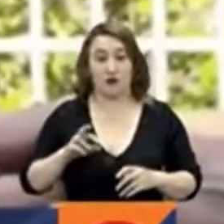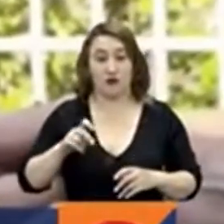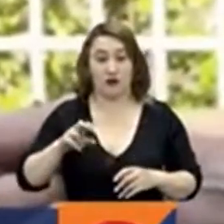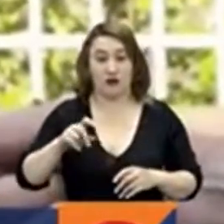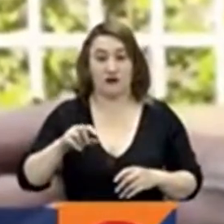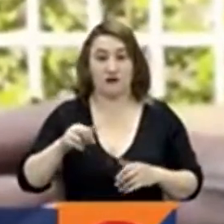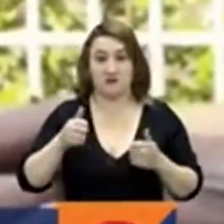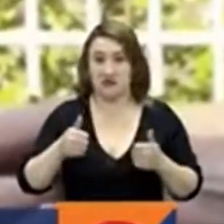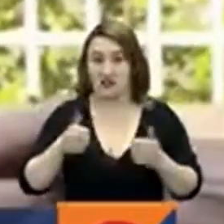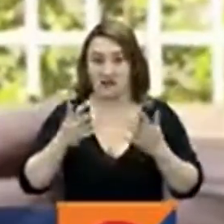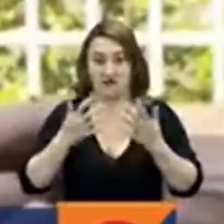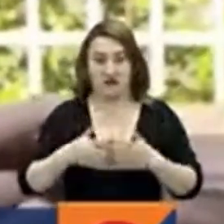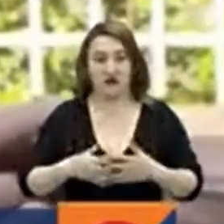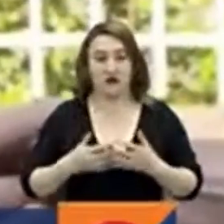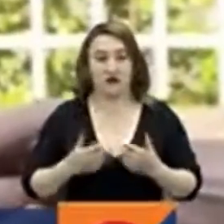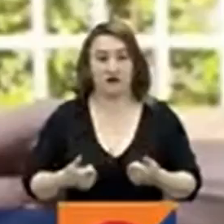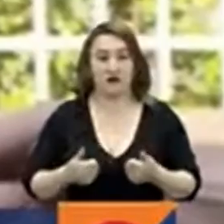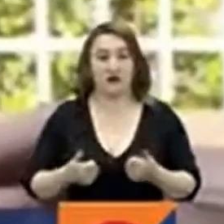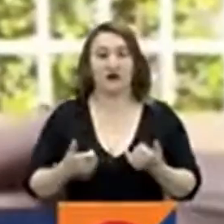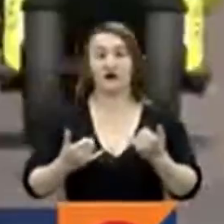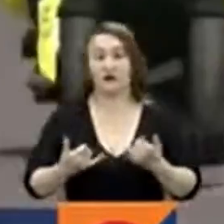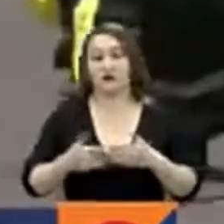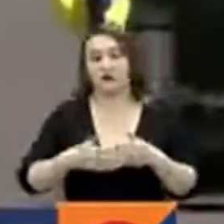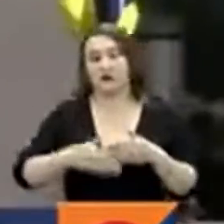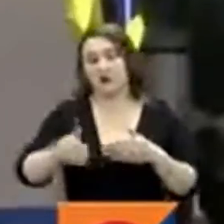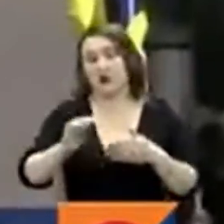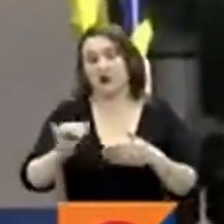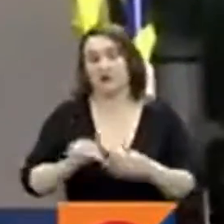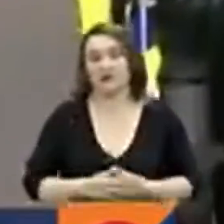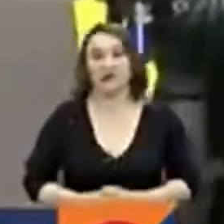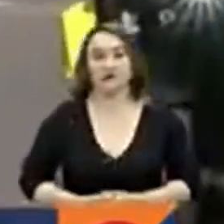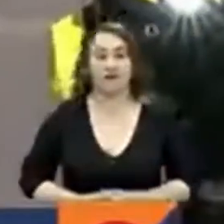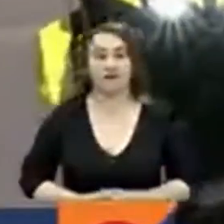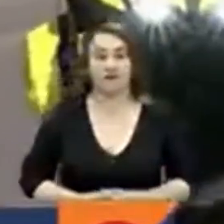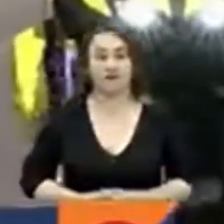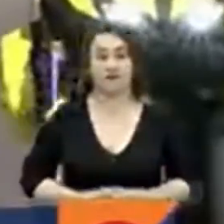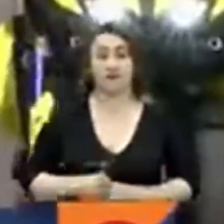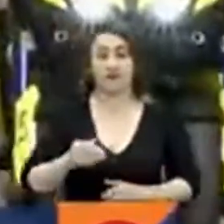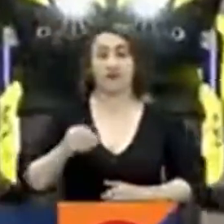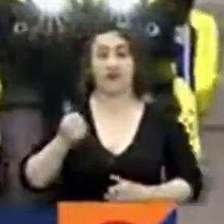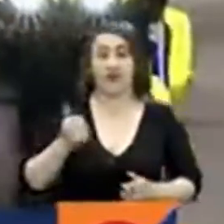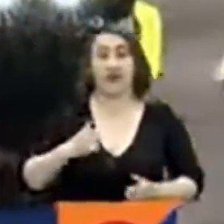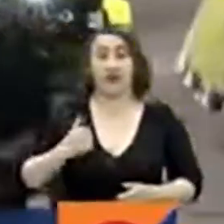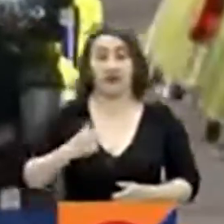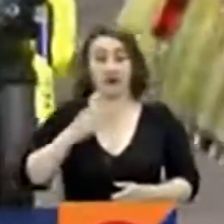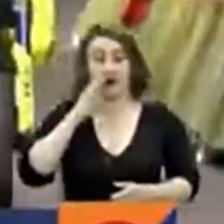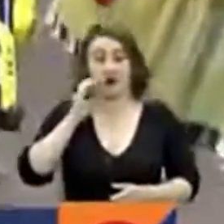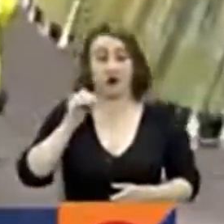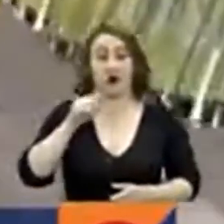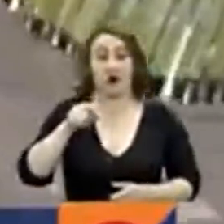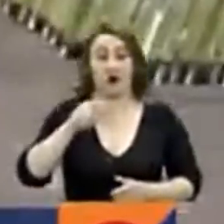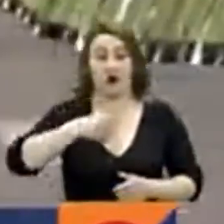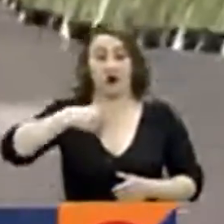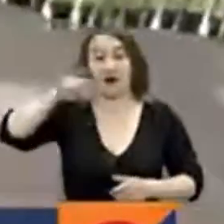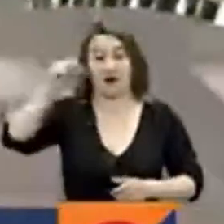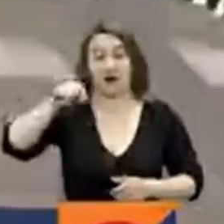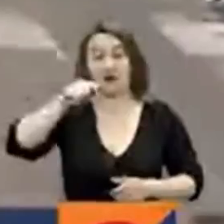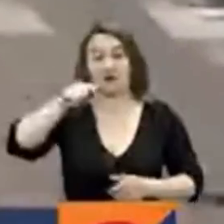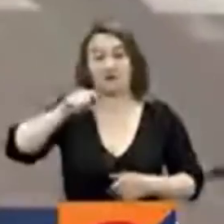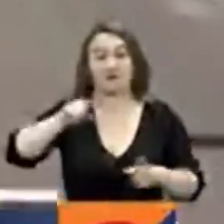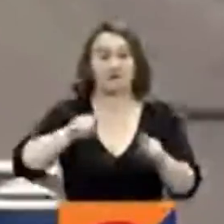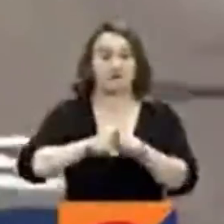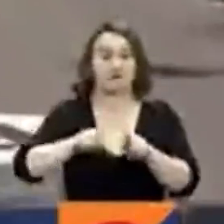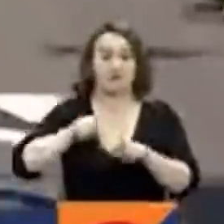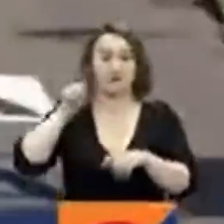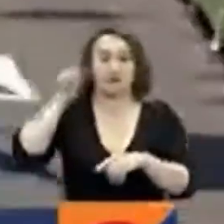hoy, así que esperamos que estos días sea parecido. La etapa la ganó el canadiense Hull, que se la dedicó a su hermano, con quien solía ver el Tour de